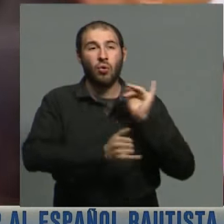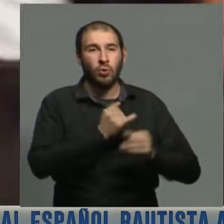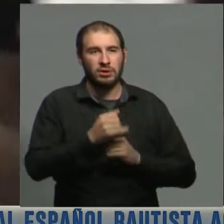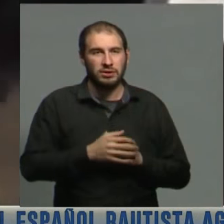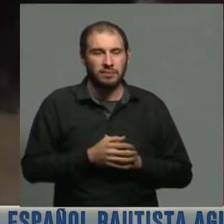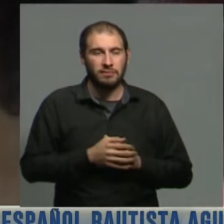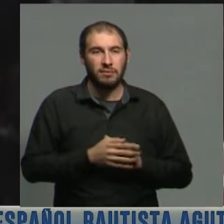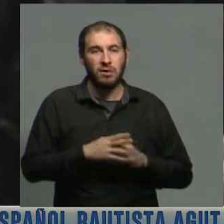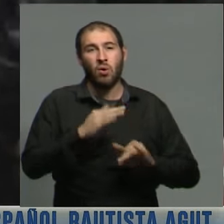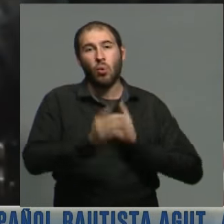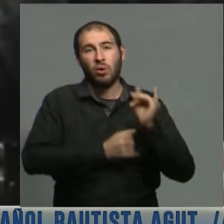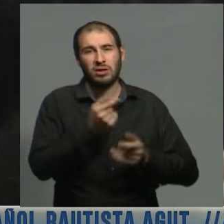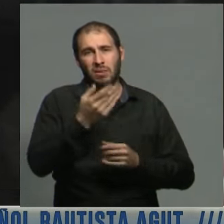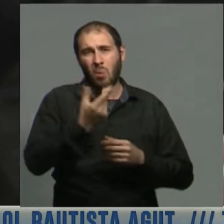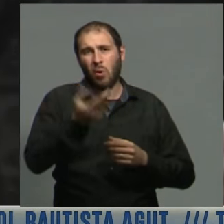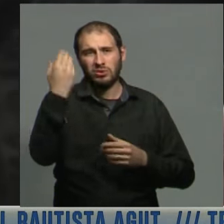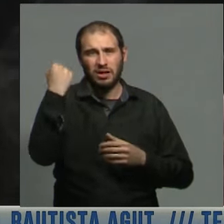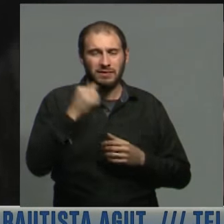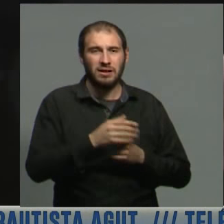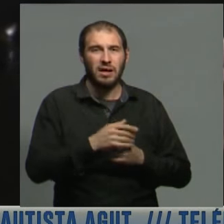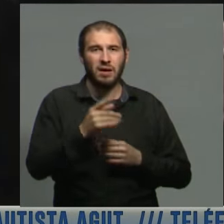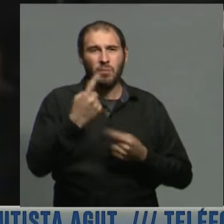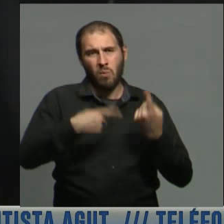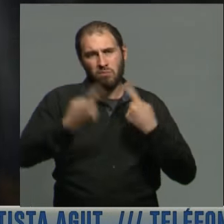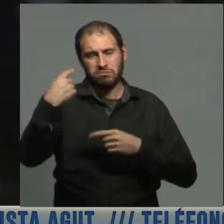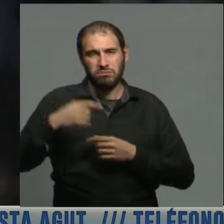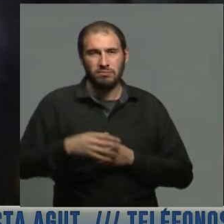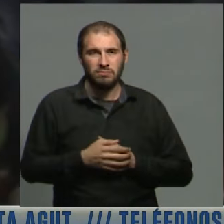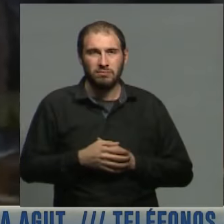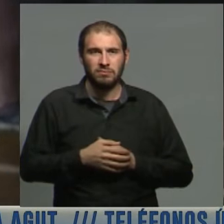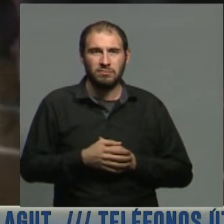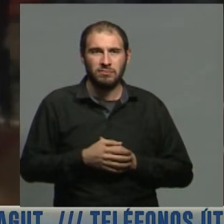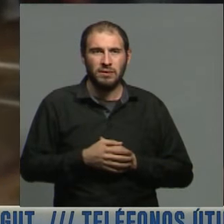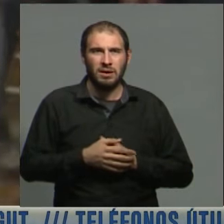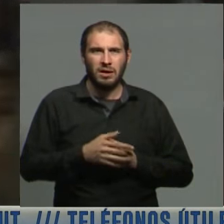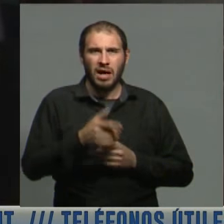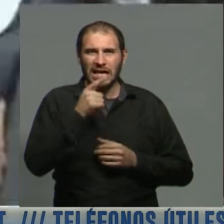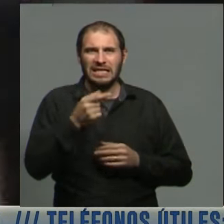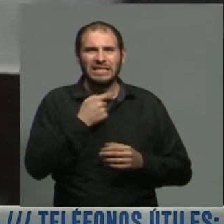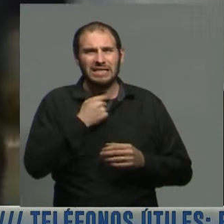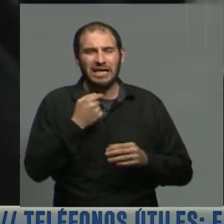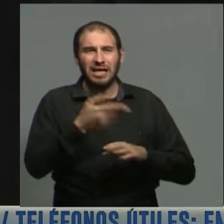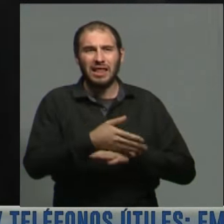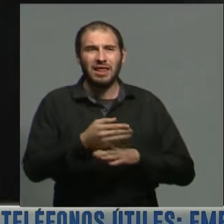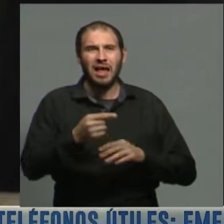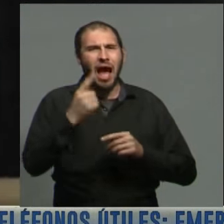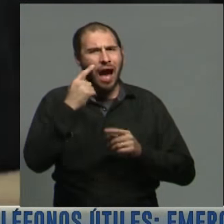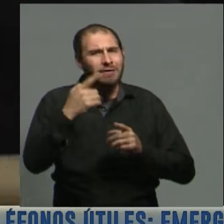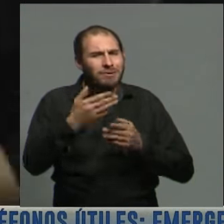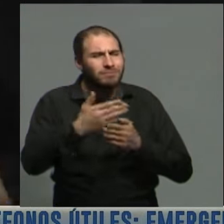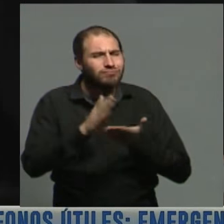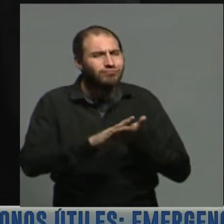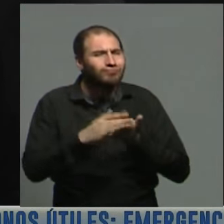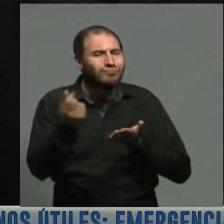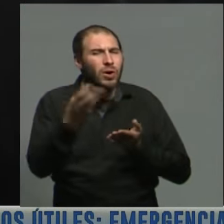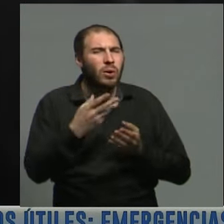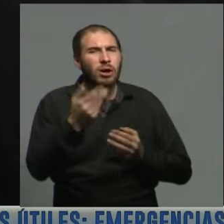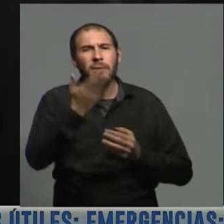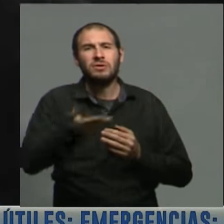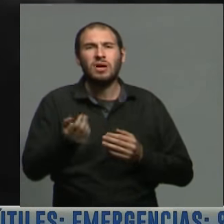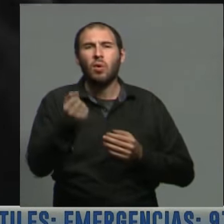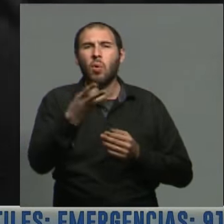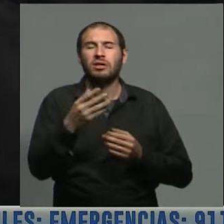manifestado muchas veces en diferentes ocasiones. Yo creo que cuando se ha intentado hacer una toma de temperatura o intentar ver qué